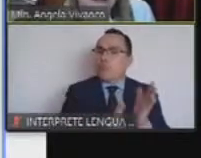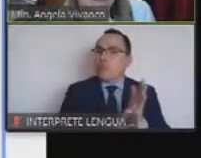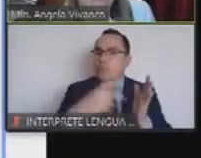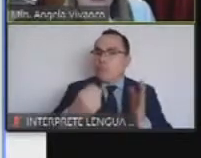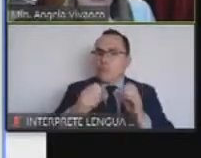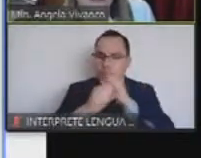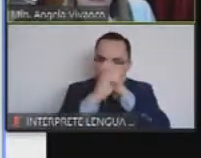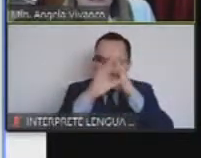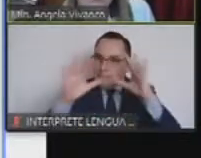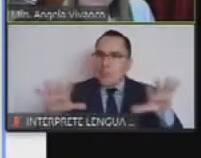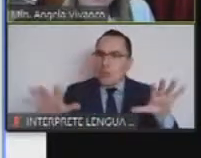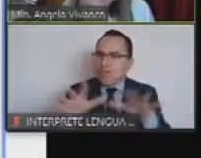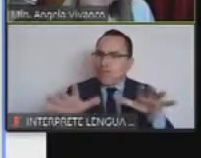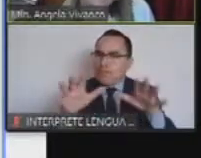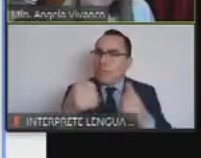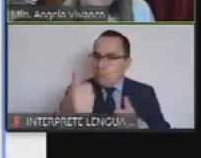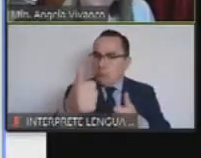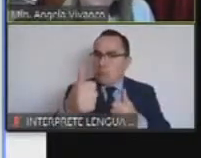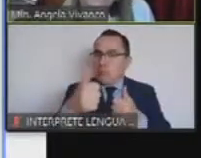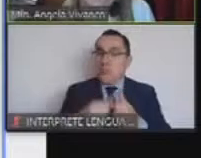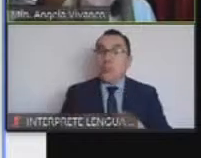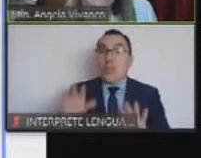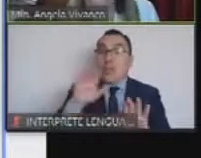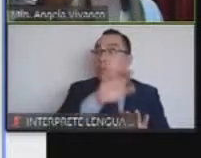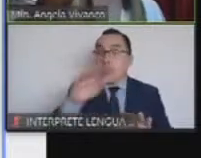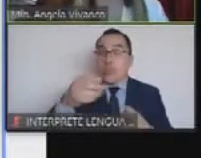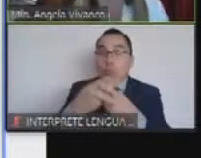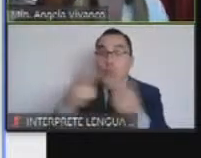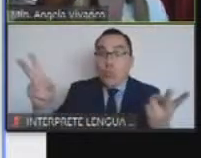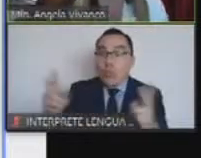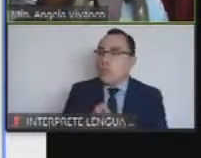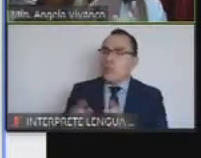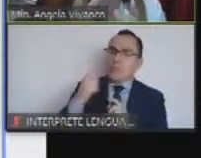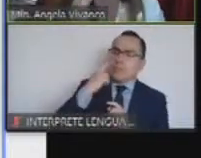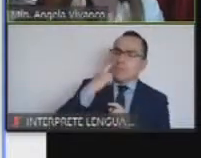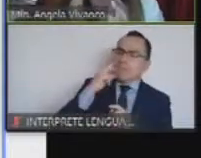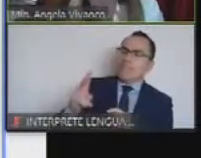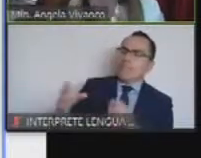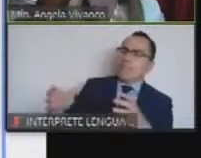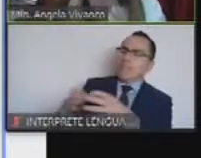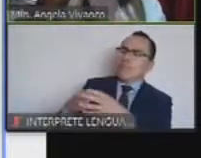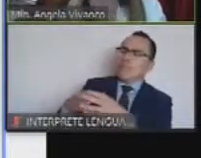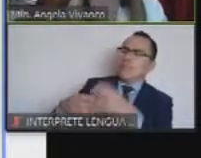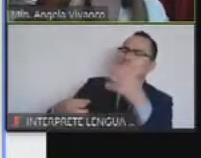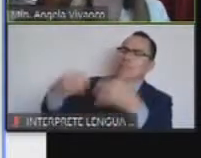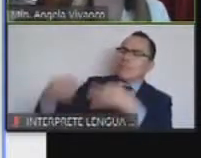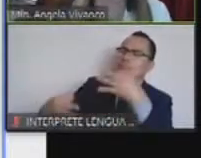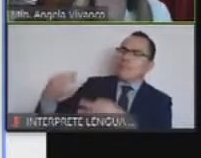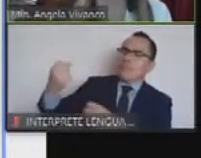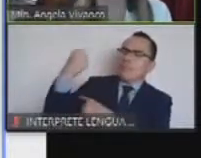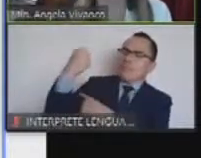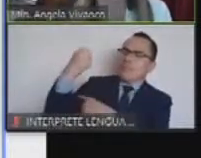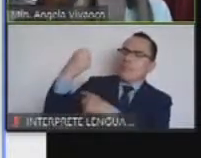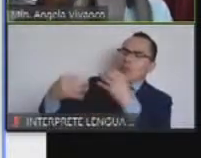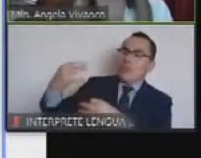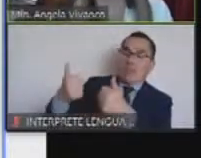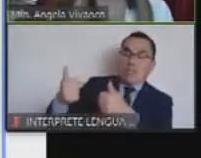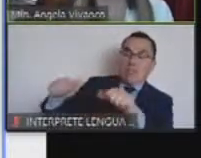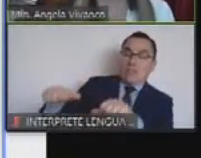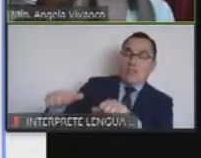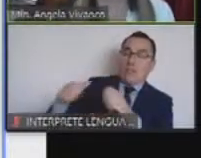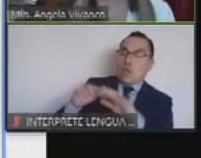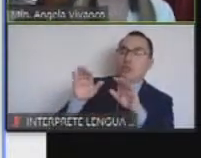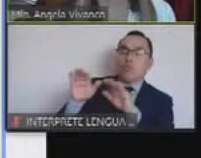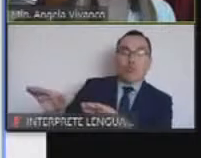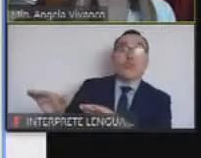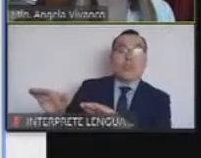transparencia activa. Y la confianza del público, que quizá es el elemento más subjetivo, más móvil, más líquido, es por supuesto